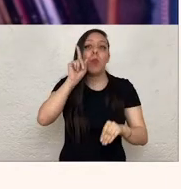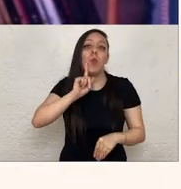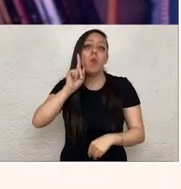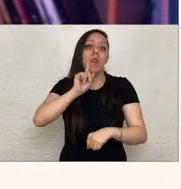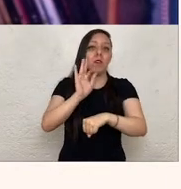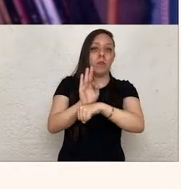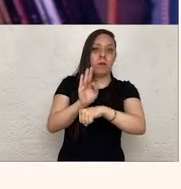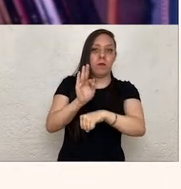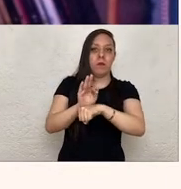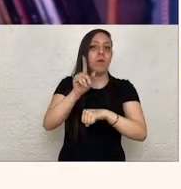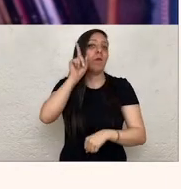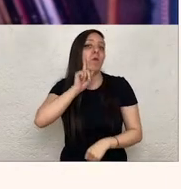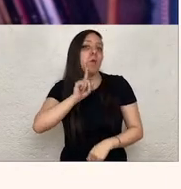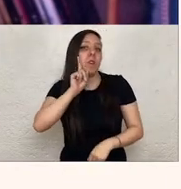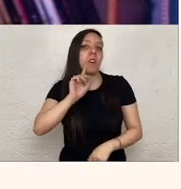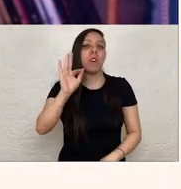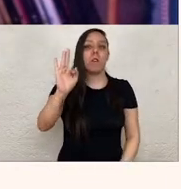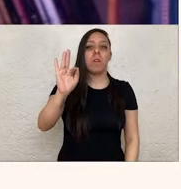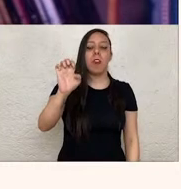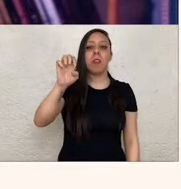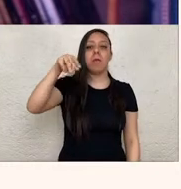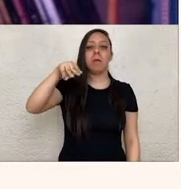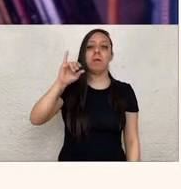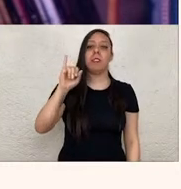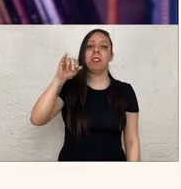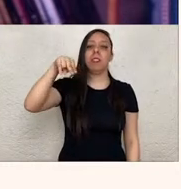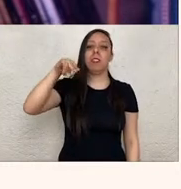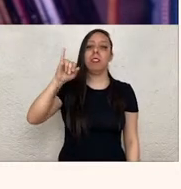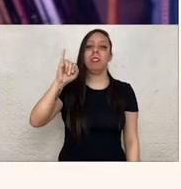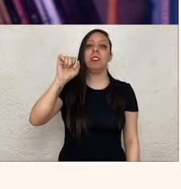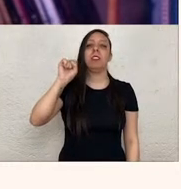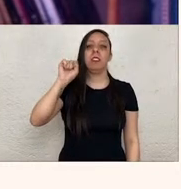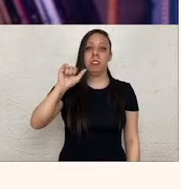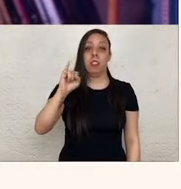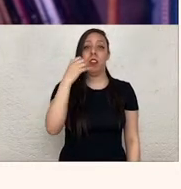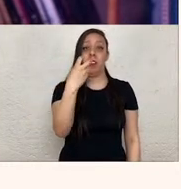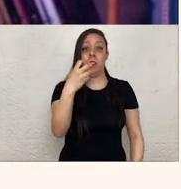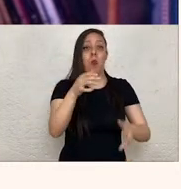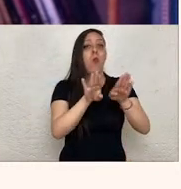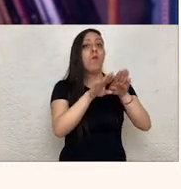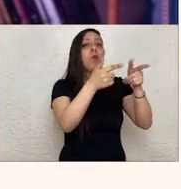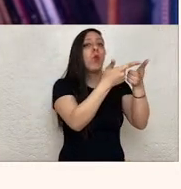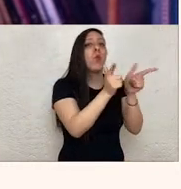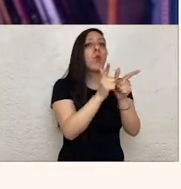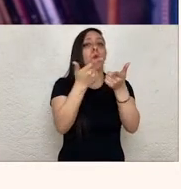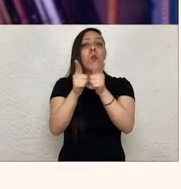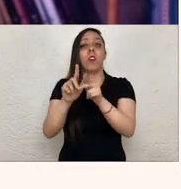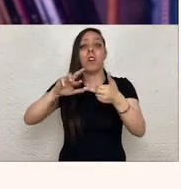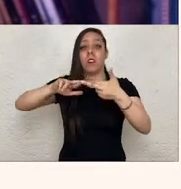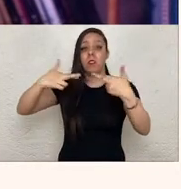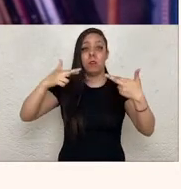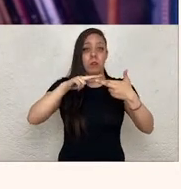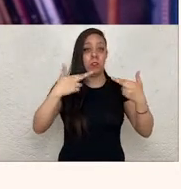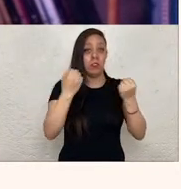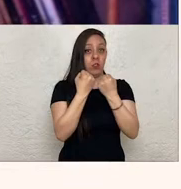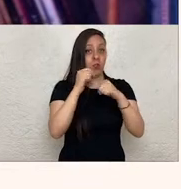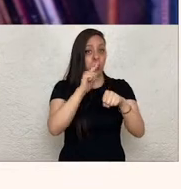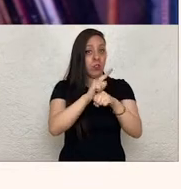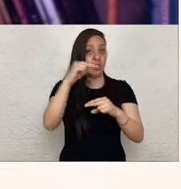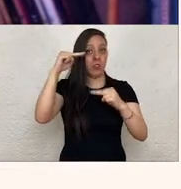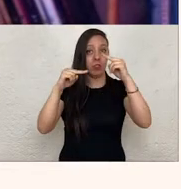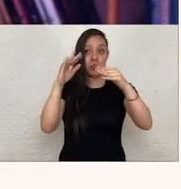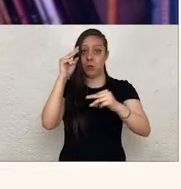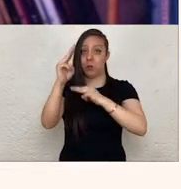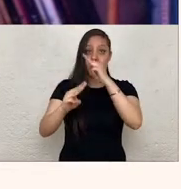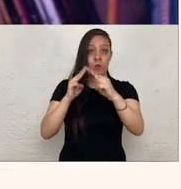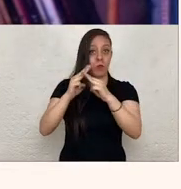movimientos de mujeres y feministas que han venido a replantear prácticamente el conjunto de las relaciones sociales a nivel mundial, al